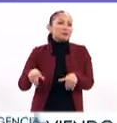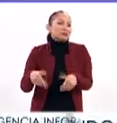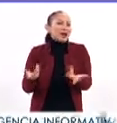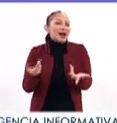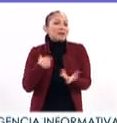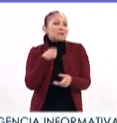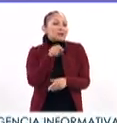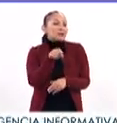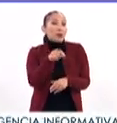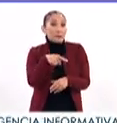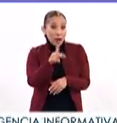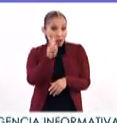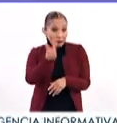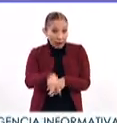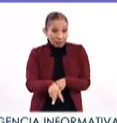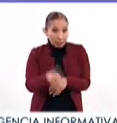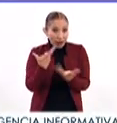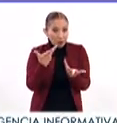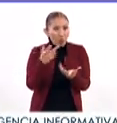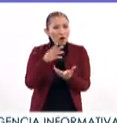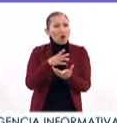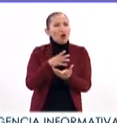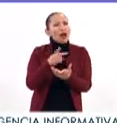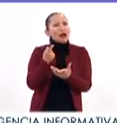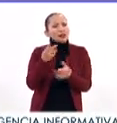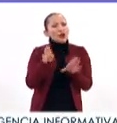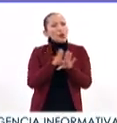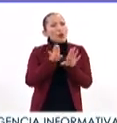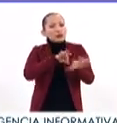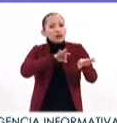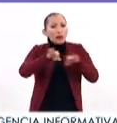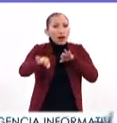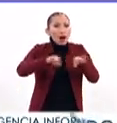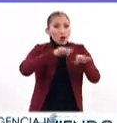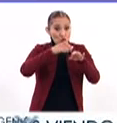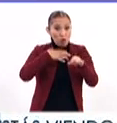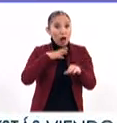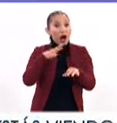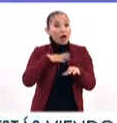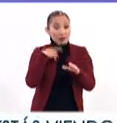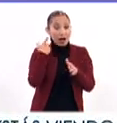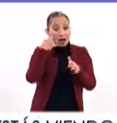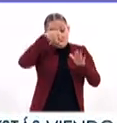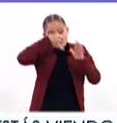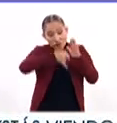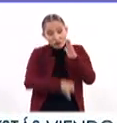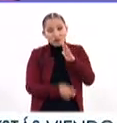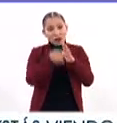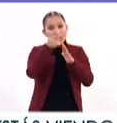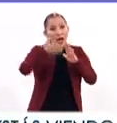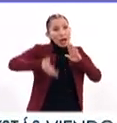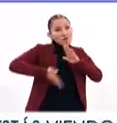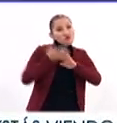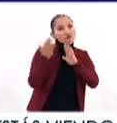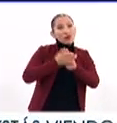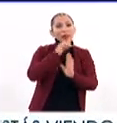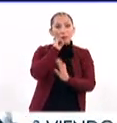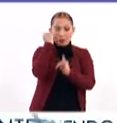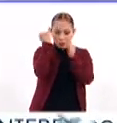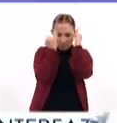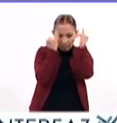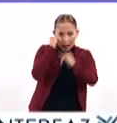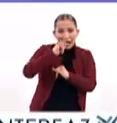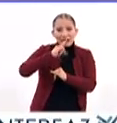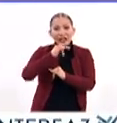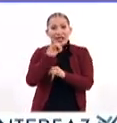algo que está ya ahí, pero realmente implica todo un trabajo, no solamente pues de construcción, sino de